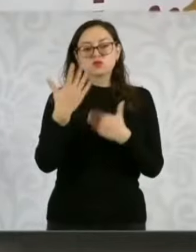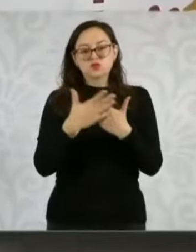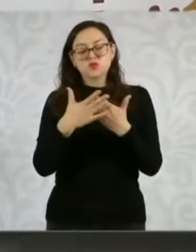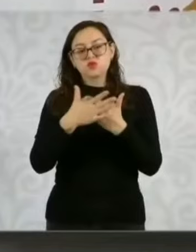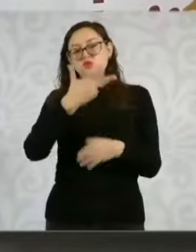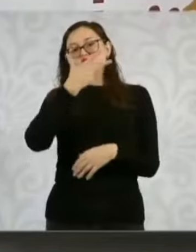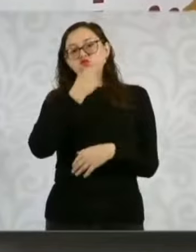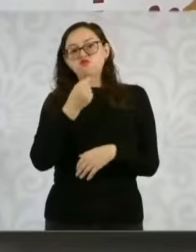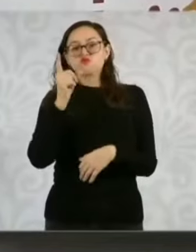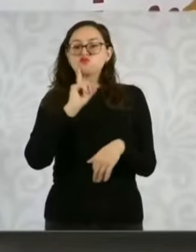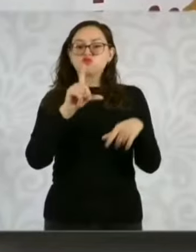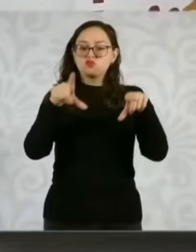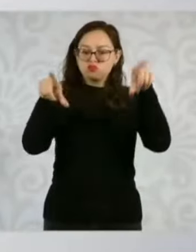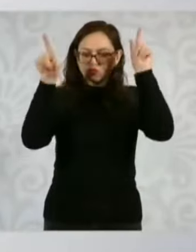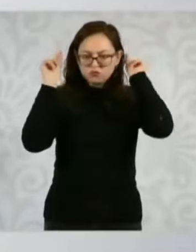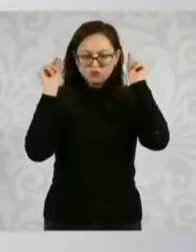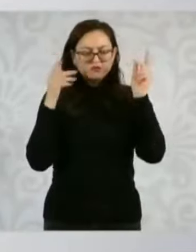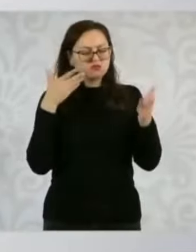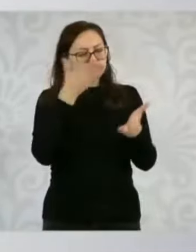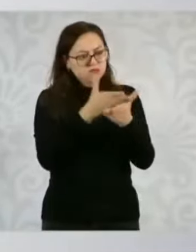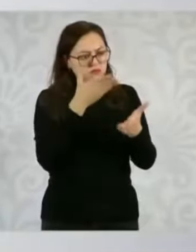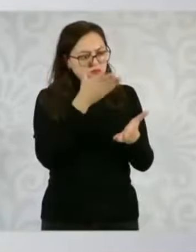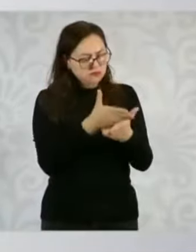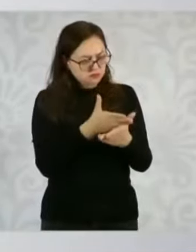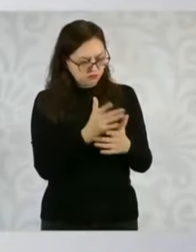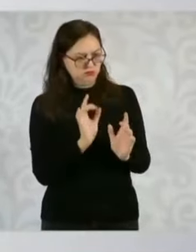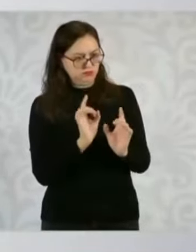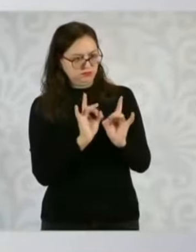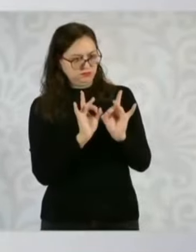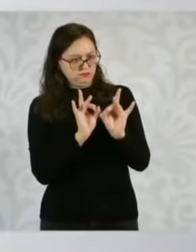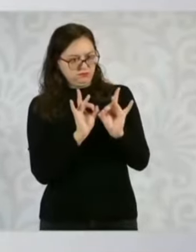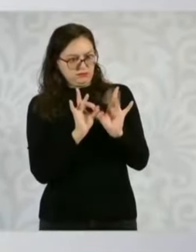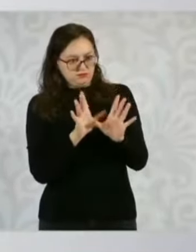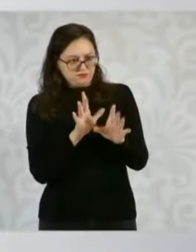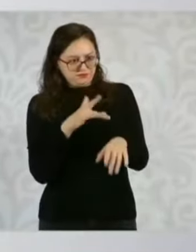que podrán detectar al paciente antes de que el paciente incluso